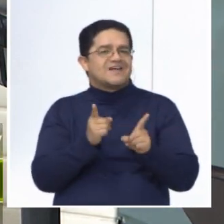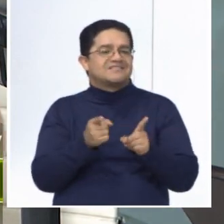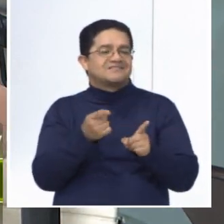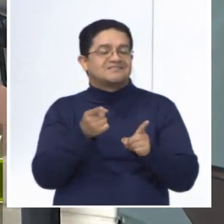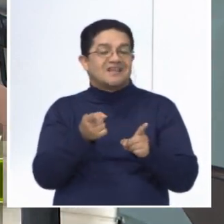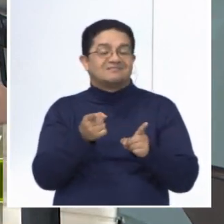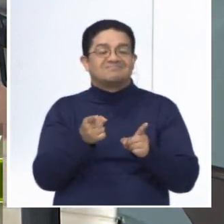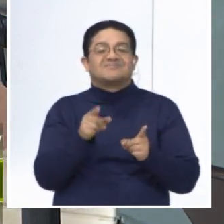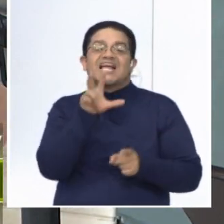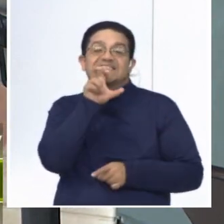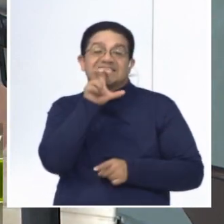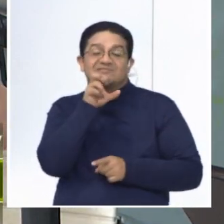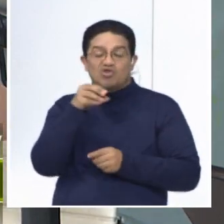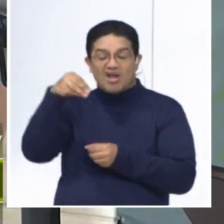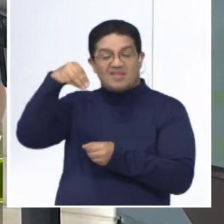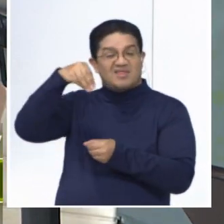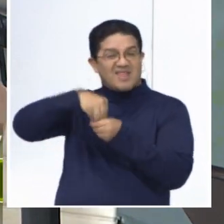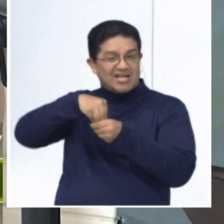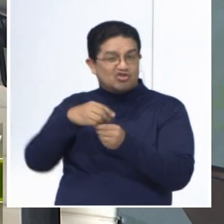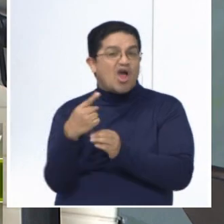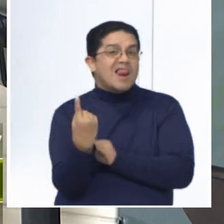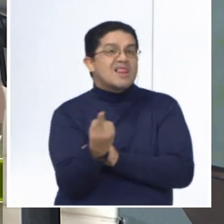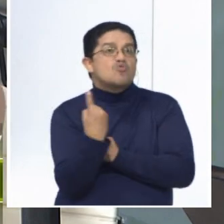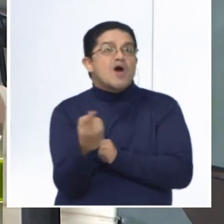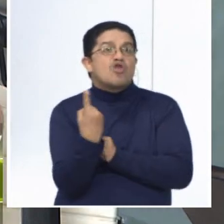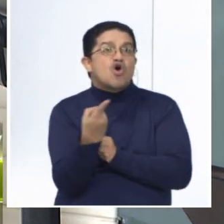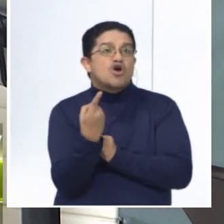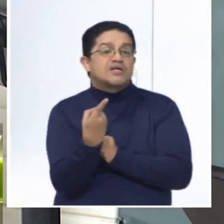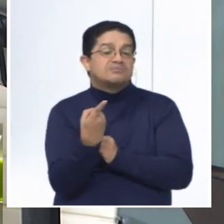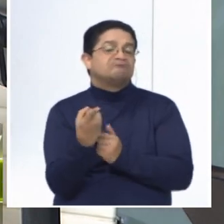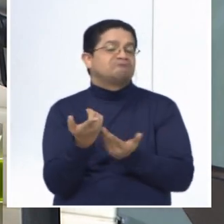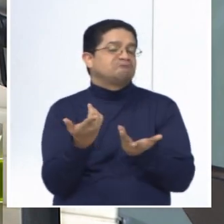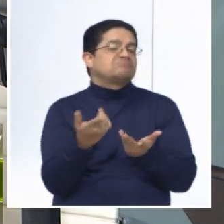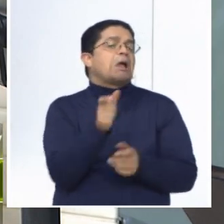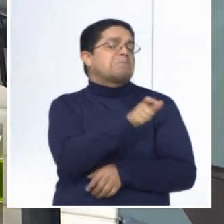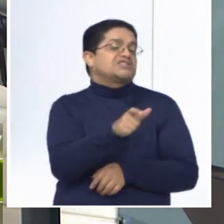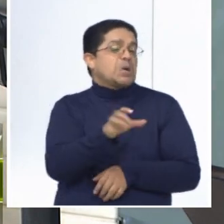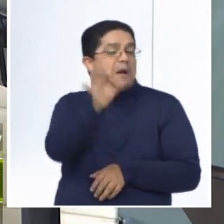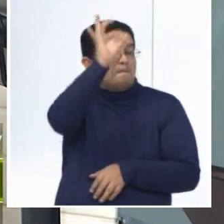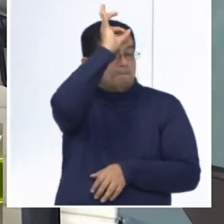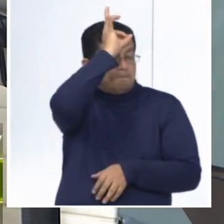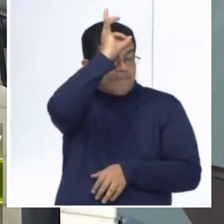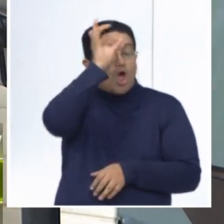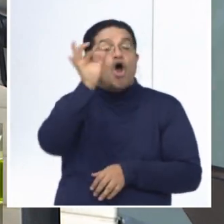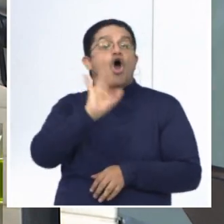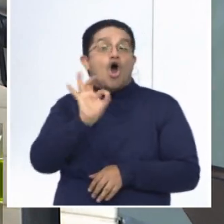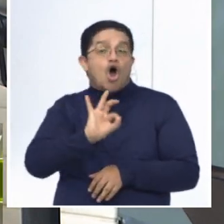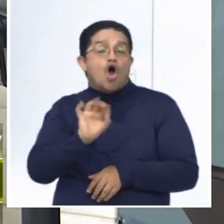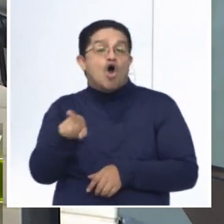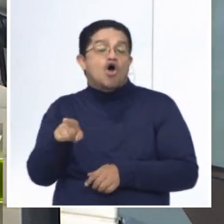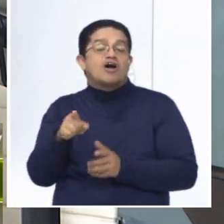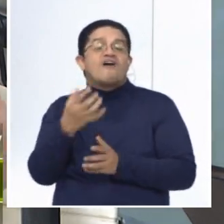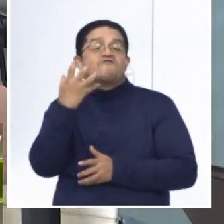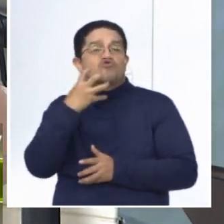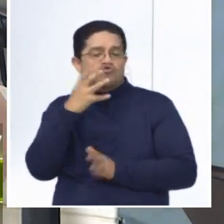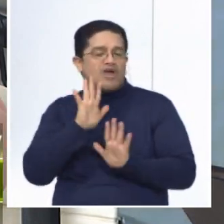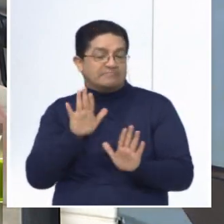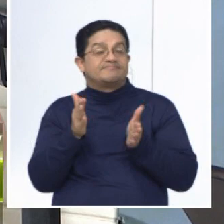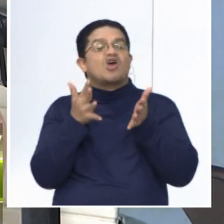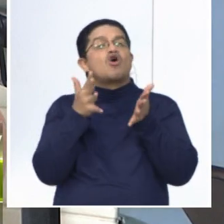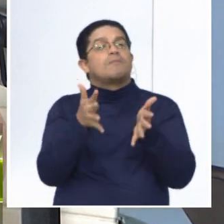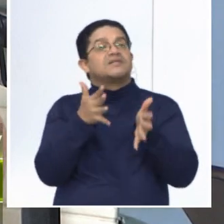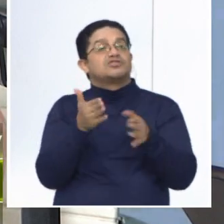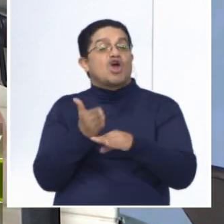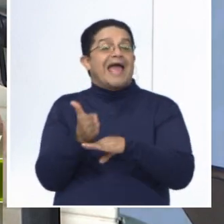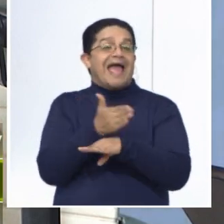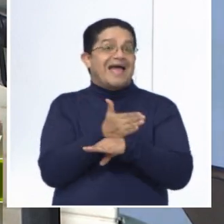licuadora y la persona no se da cuenta, en la mañana viene y prepara su jugo o dentro de la fruta. Entonces, ¿cuál es la recomendación? Cuando usted va a